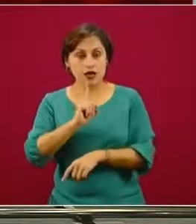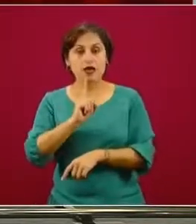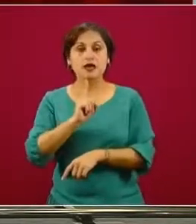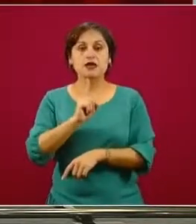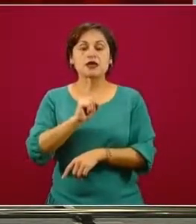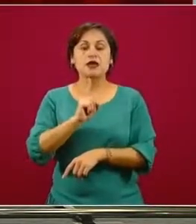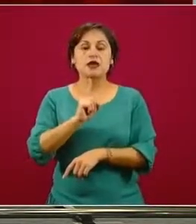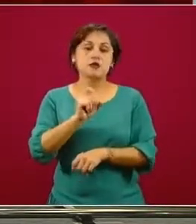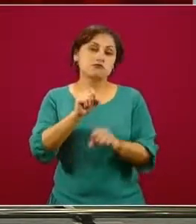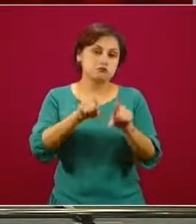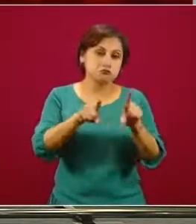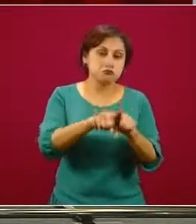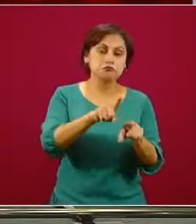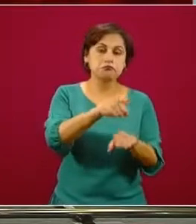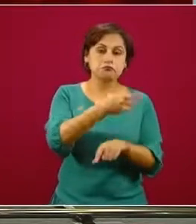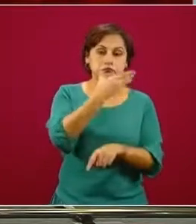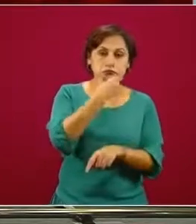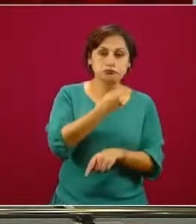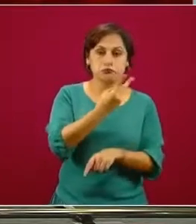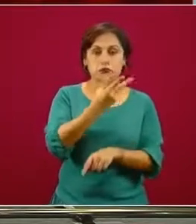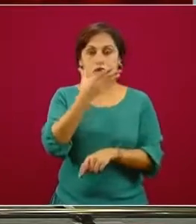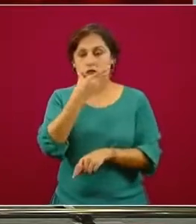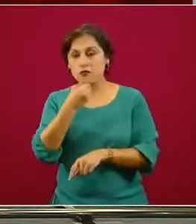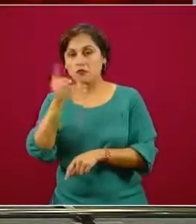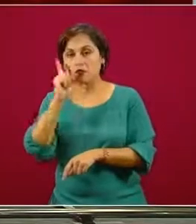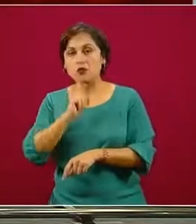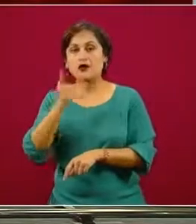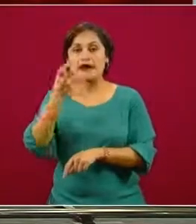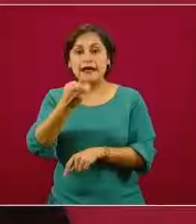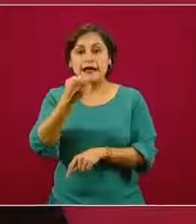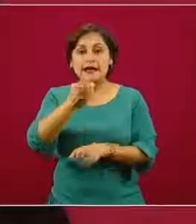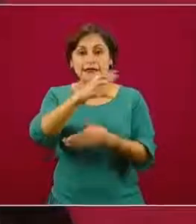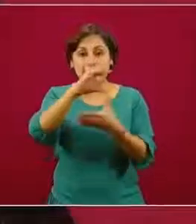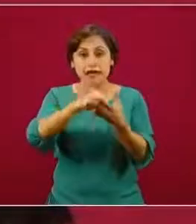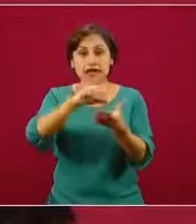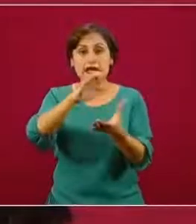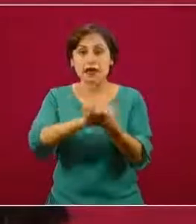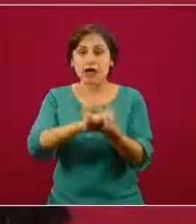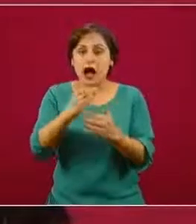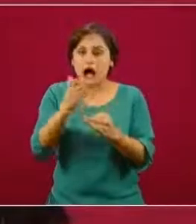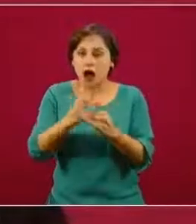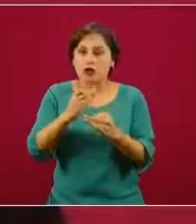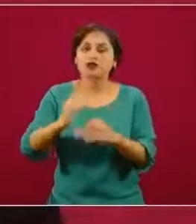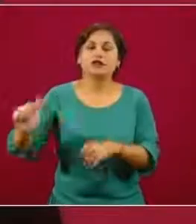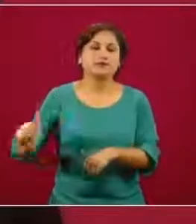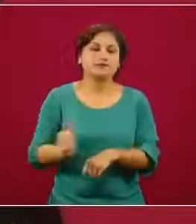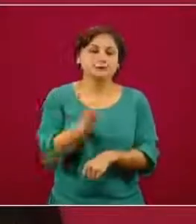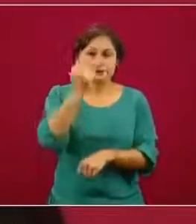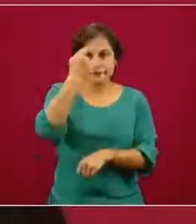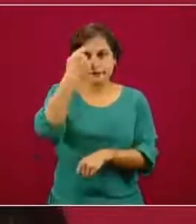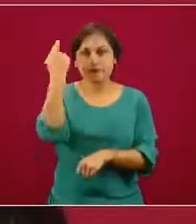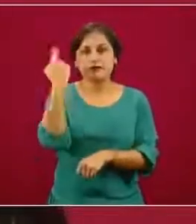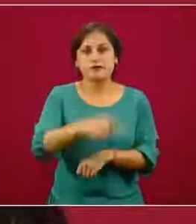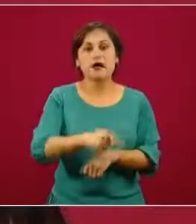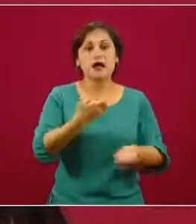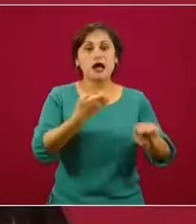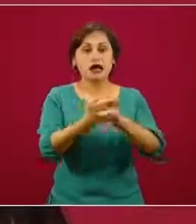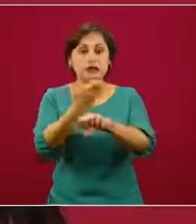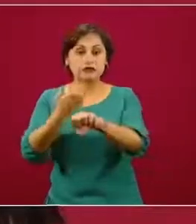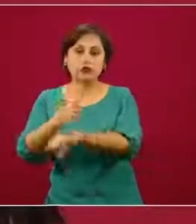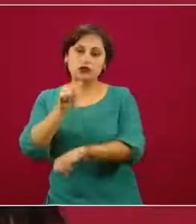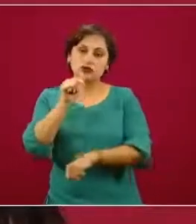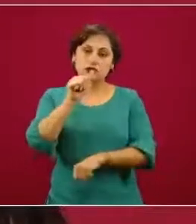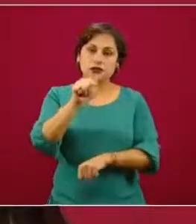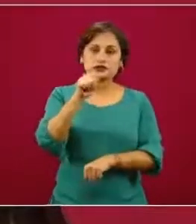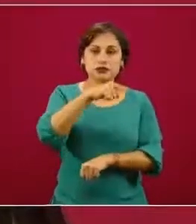bien particular, con respecto a esta agenda. Y hay todavía muchas entidades federativas, 17 entidades federativas que no han reconocido el matrimonio